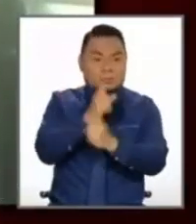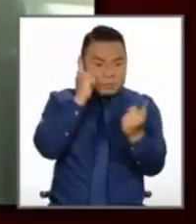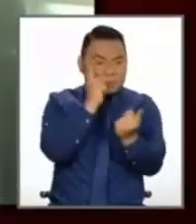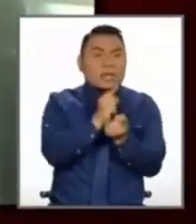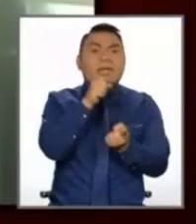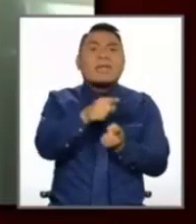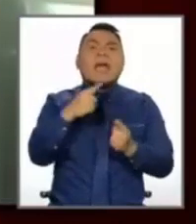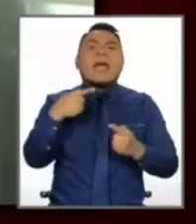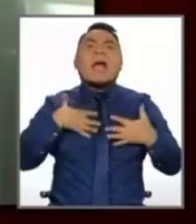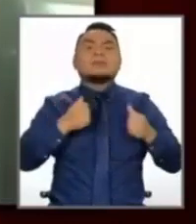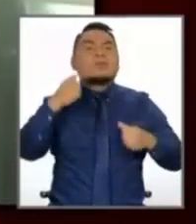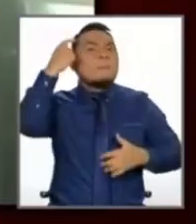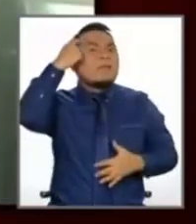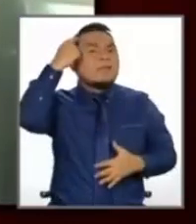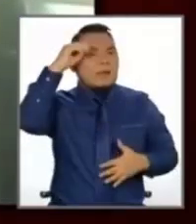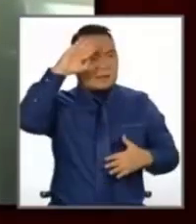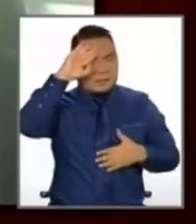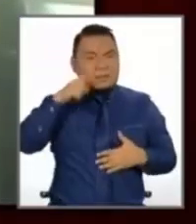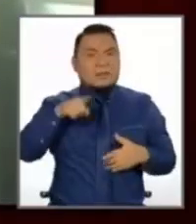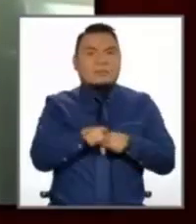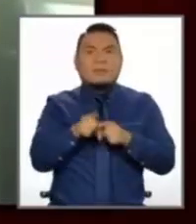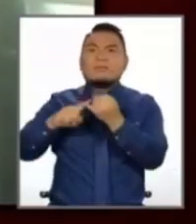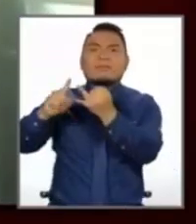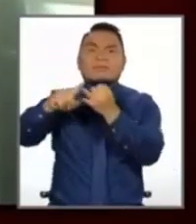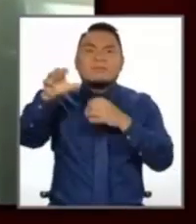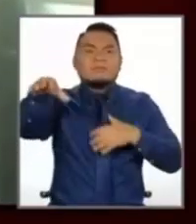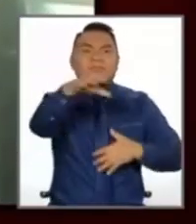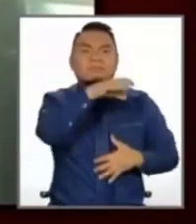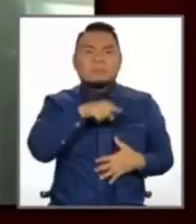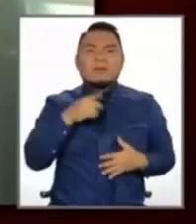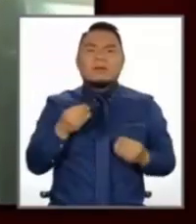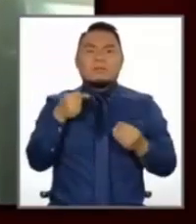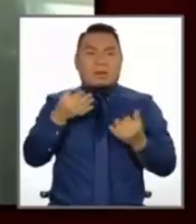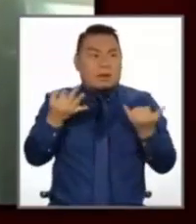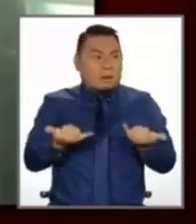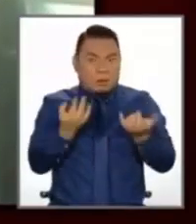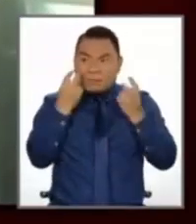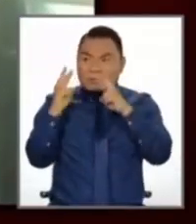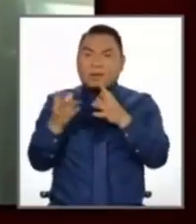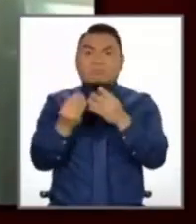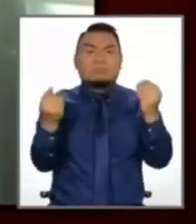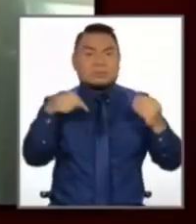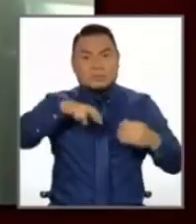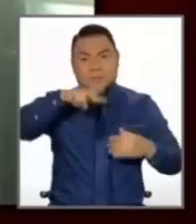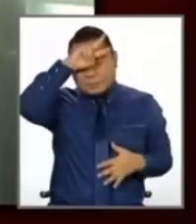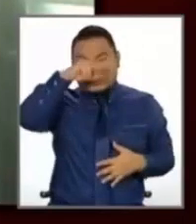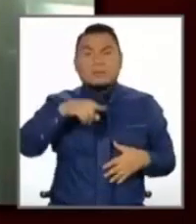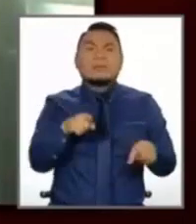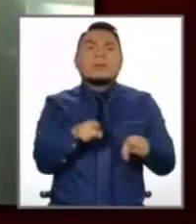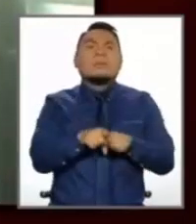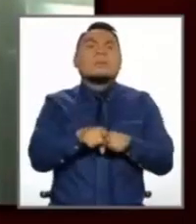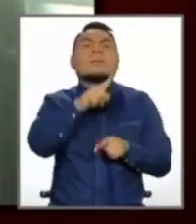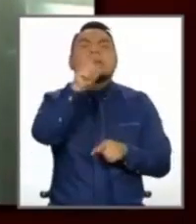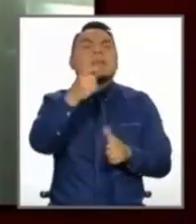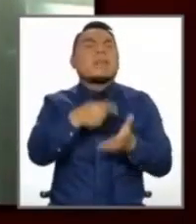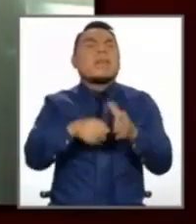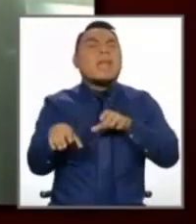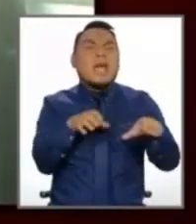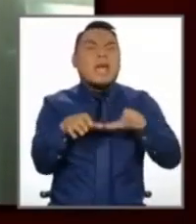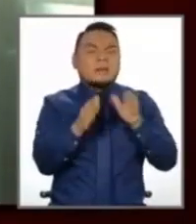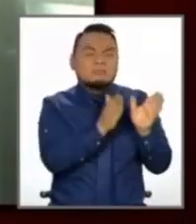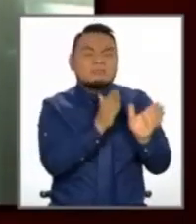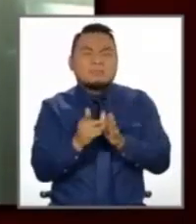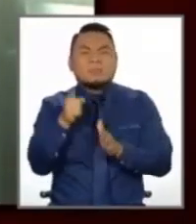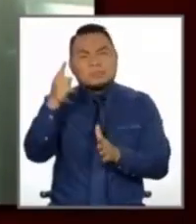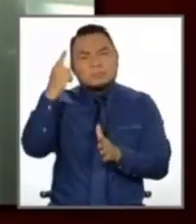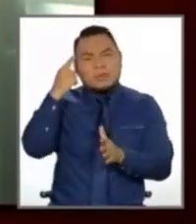salud mental e interculturalidad, dada la importancia de estas en la realidad del país? Y a la vez, ¿qué medidas específicas y